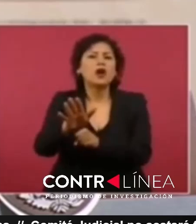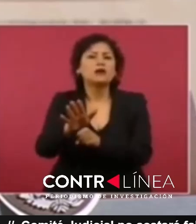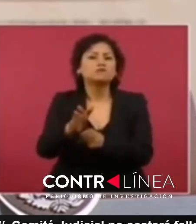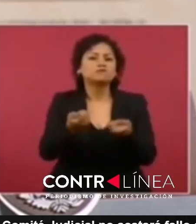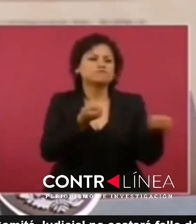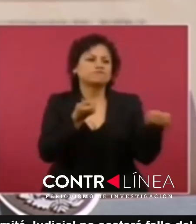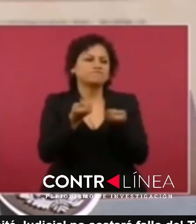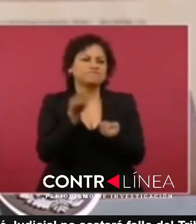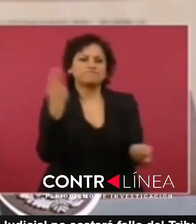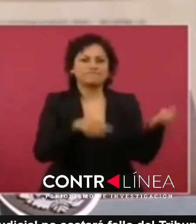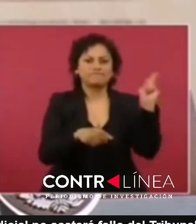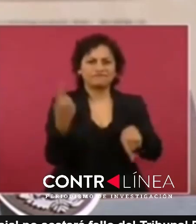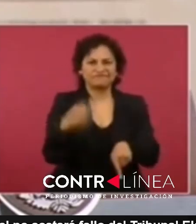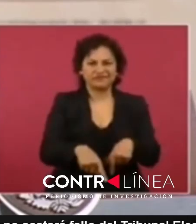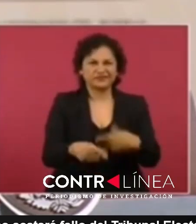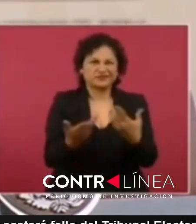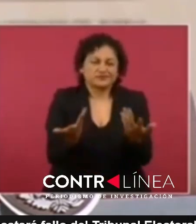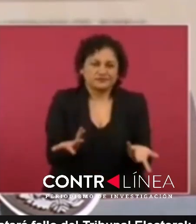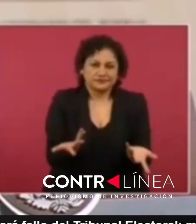Esto no es nuevo.